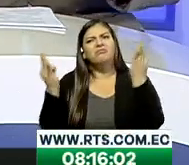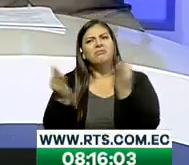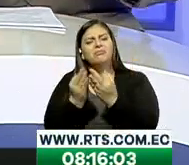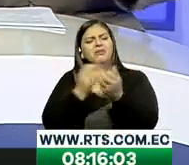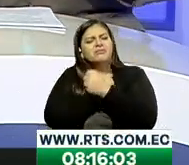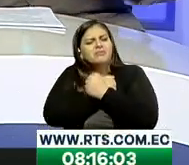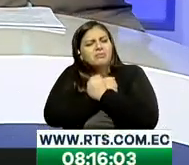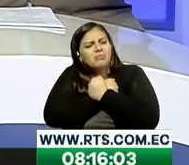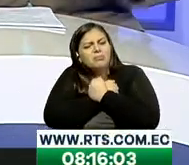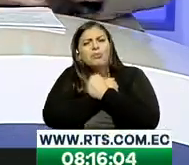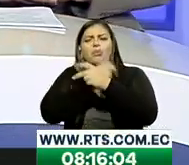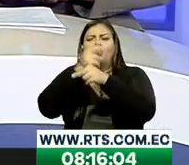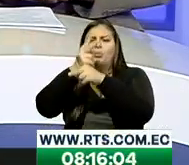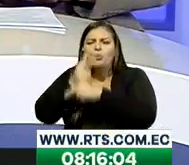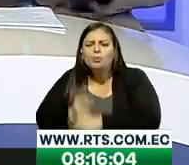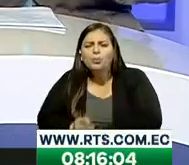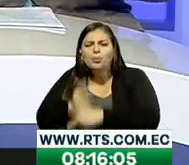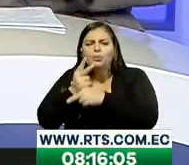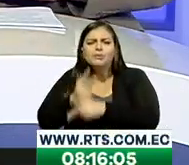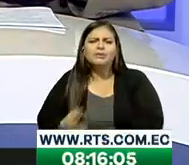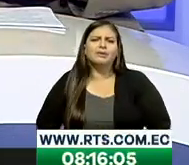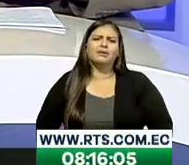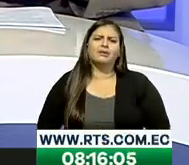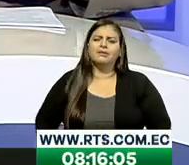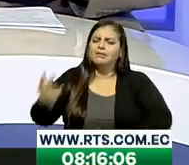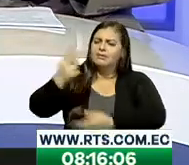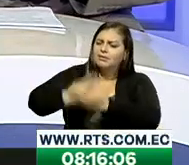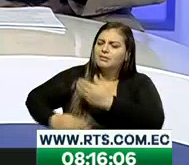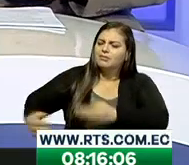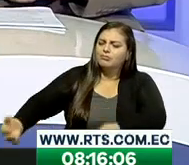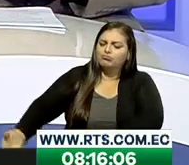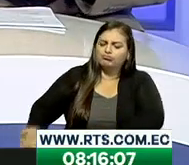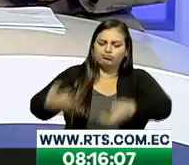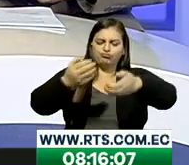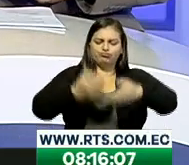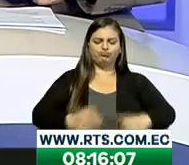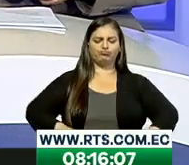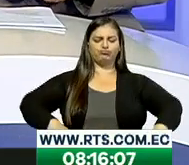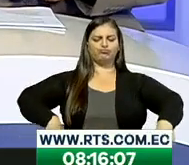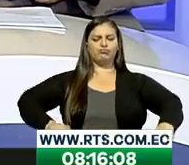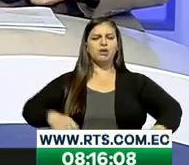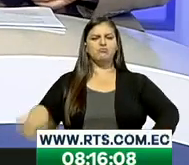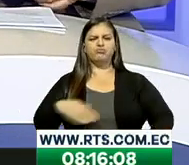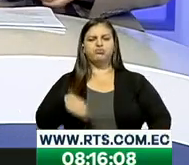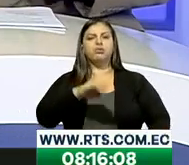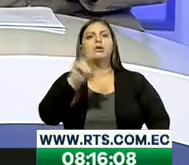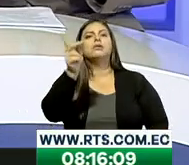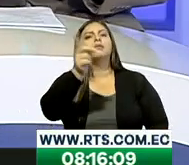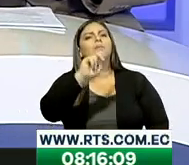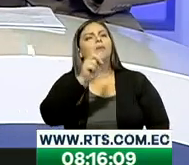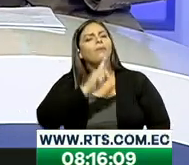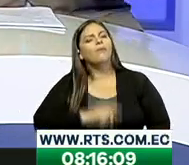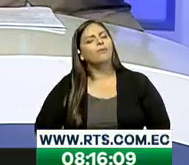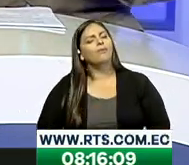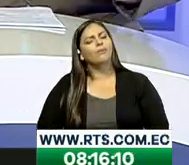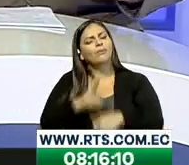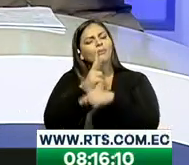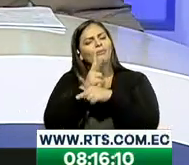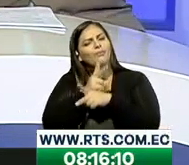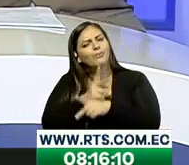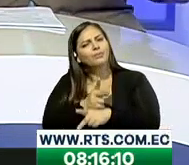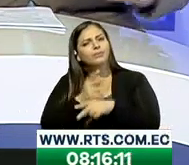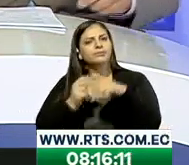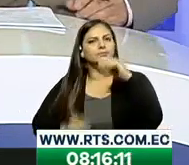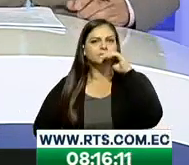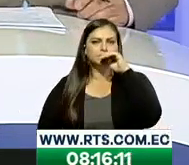a sus hijos, por lo menos. Es una situación insostenible ya esto de que en Guayaquil se